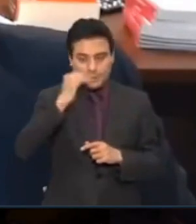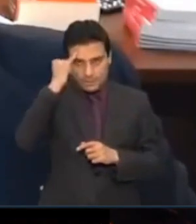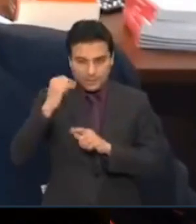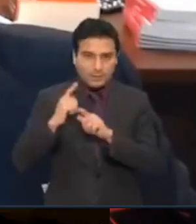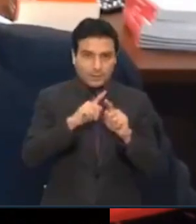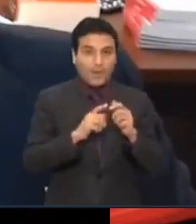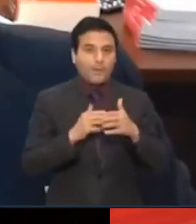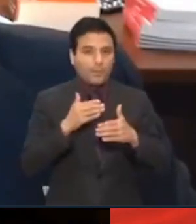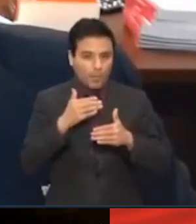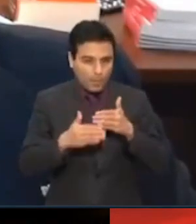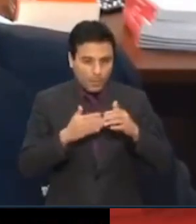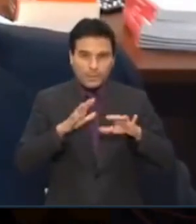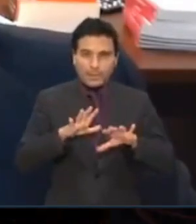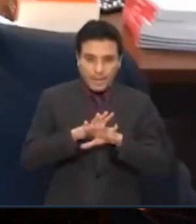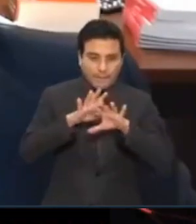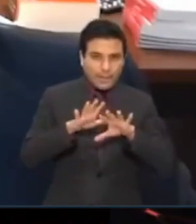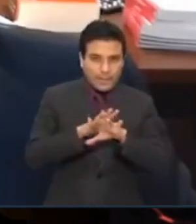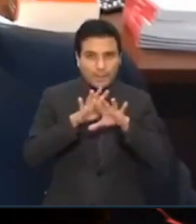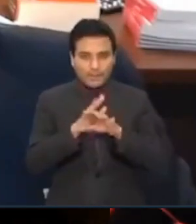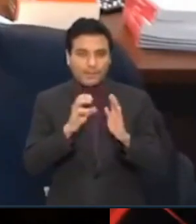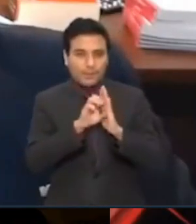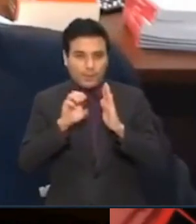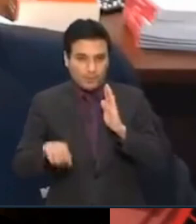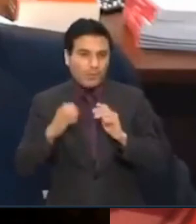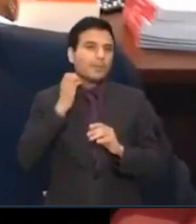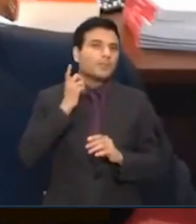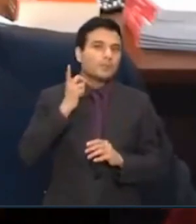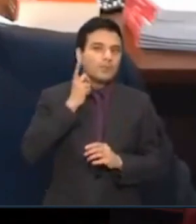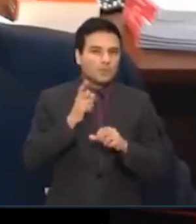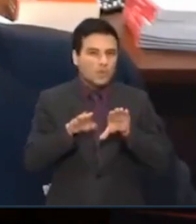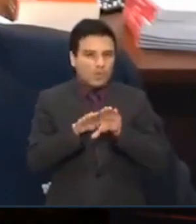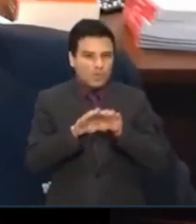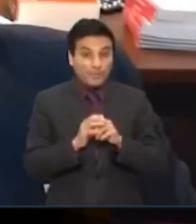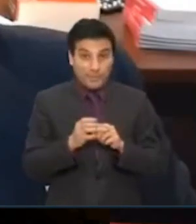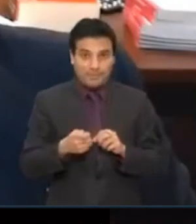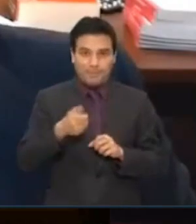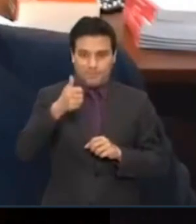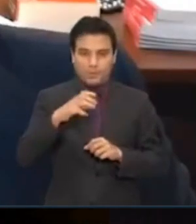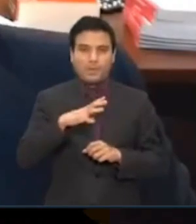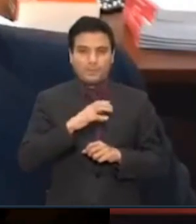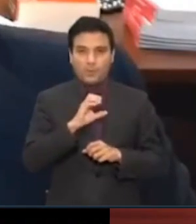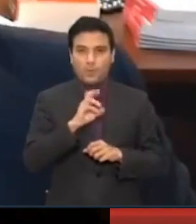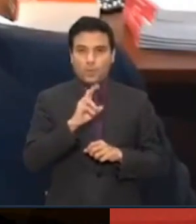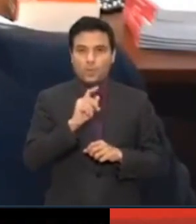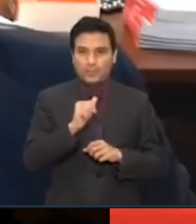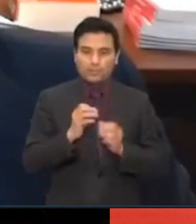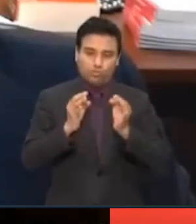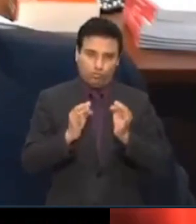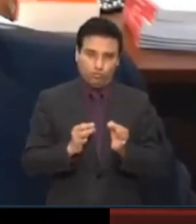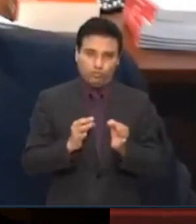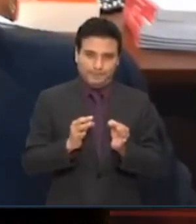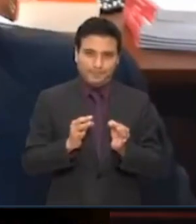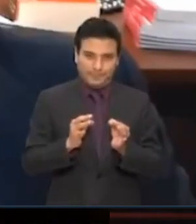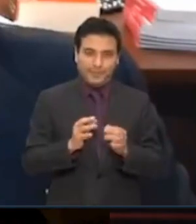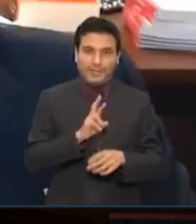y paulatino cuyos ejes, por lo que hace a la Cámara de Diputados, fueron los siguientes. Primero se incorporó una cuota de diputaciones de representación